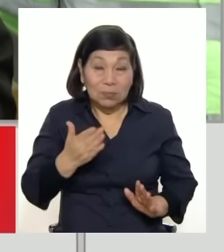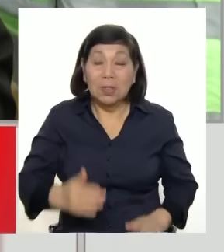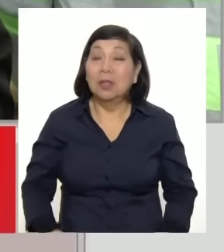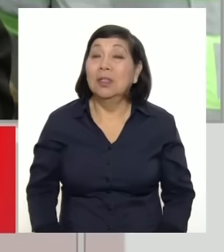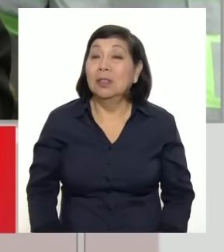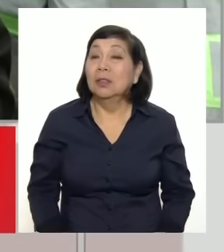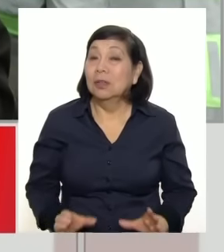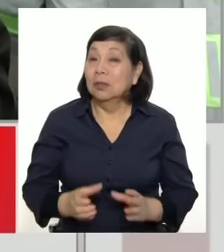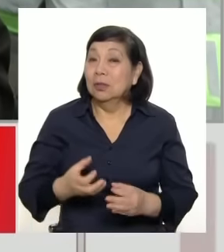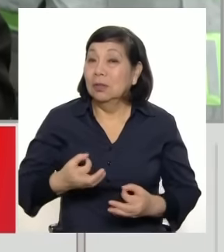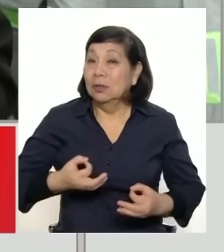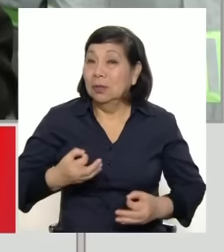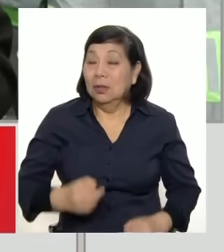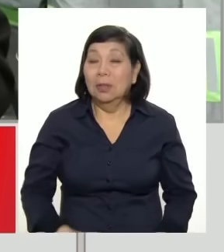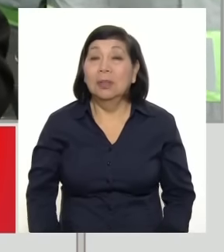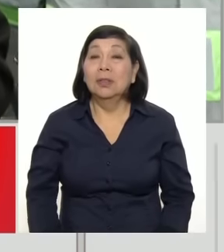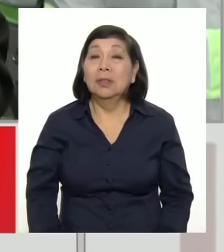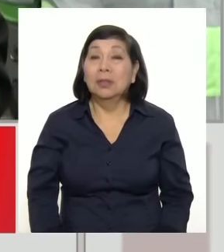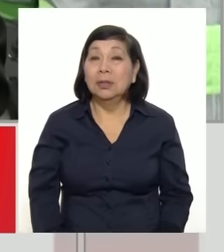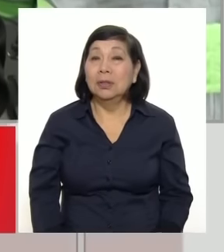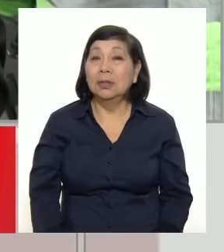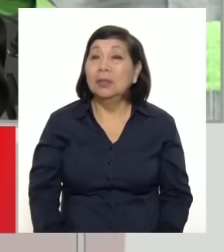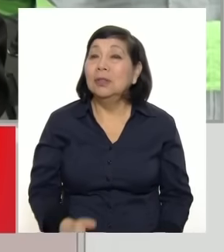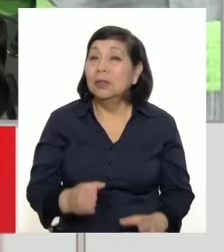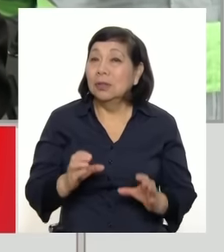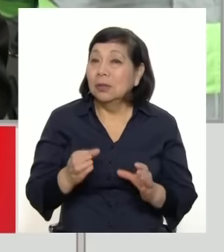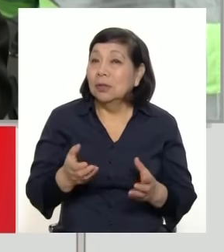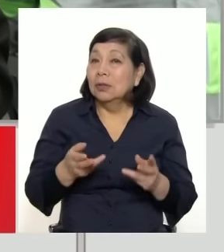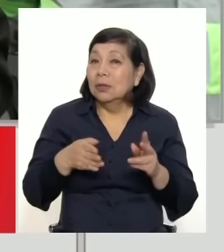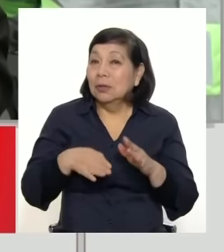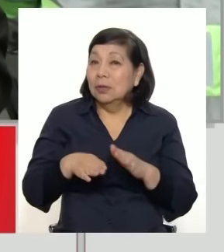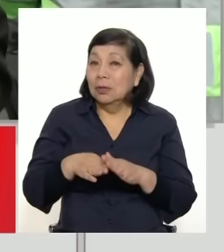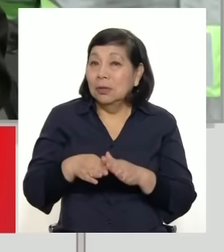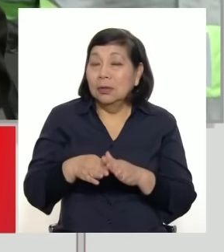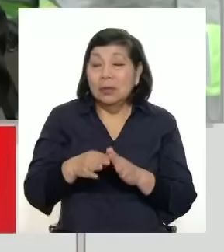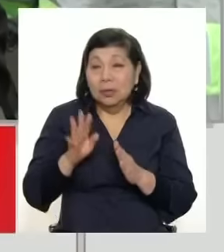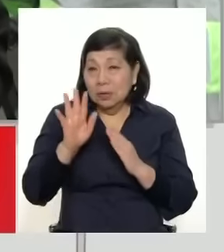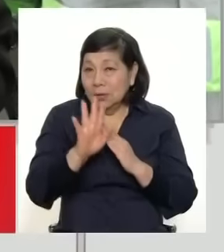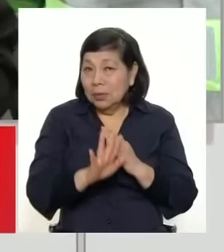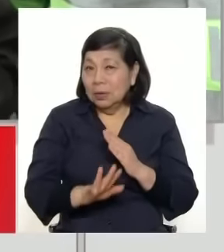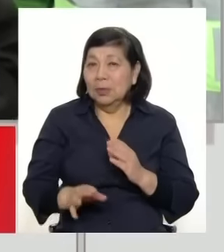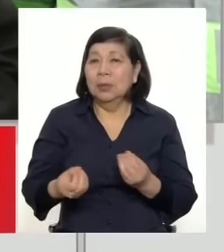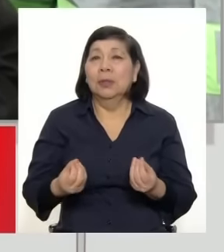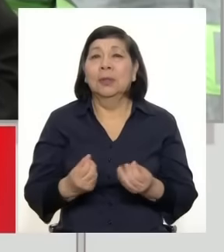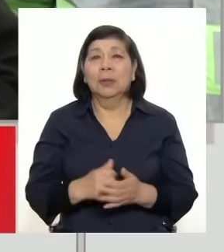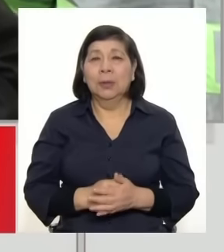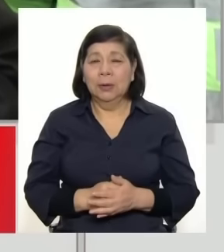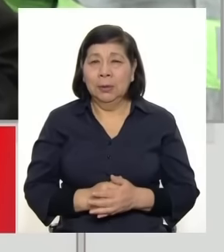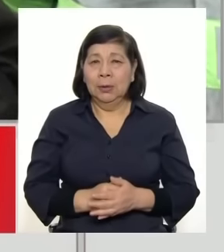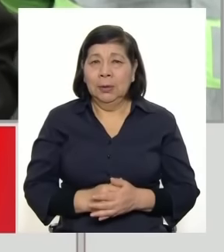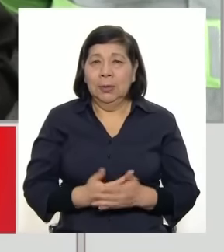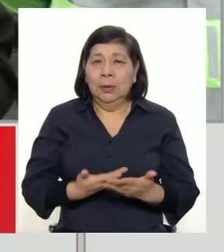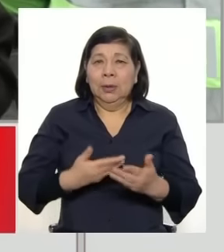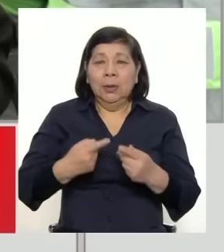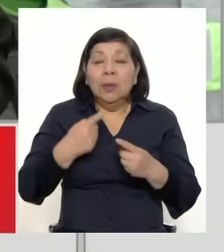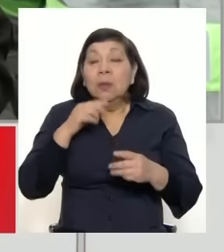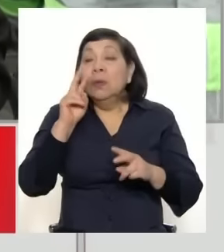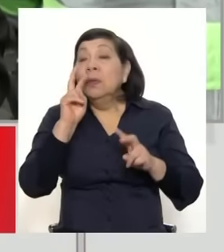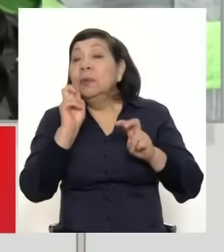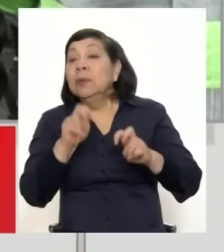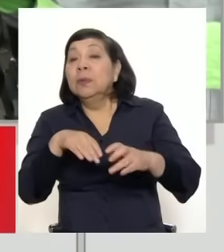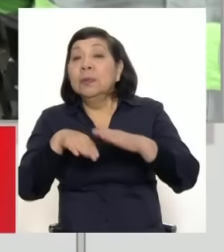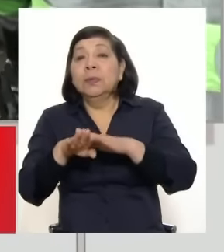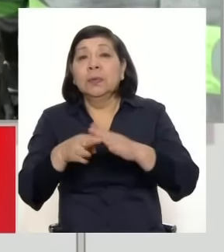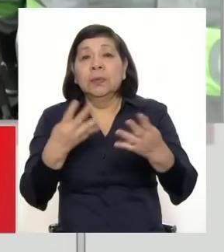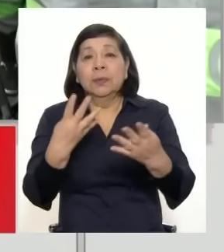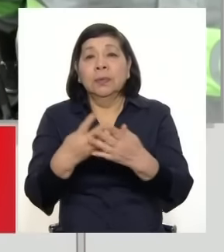con el sector de justicia y el INPE, realizando operativos a nivel nacional de las requisas en el interior